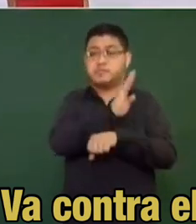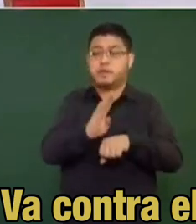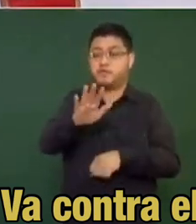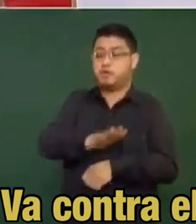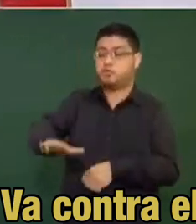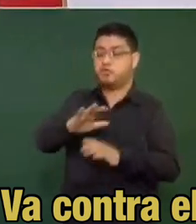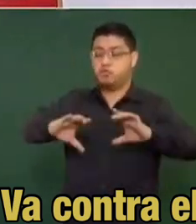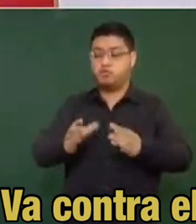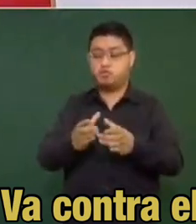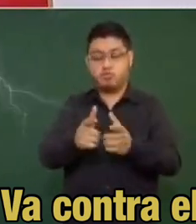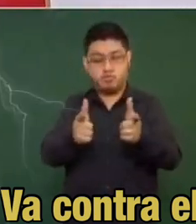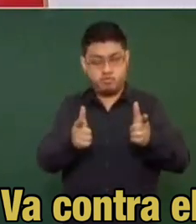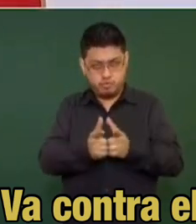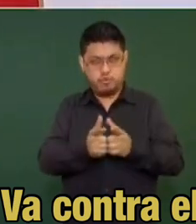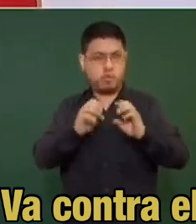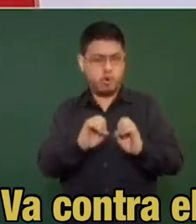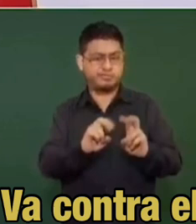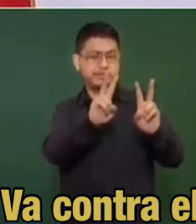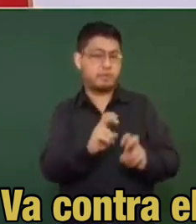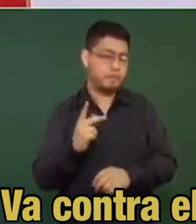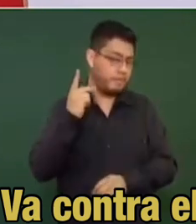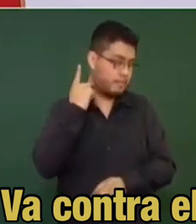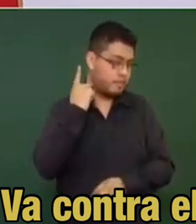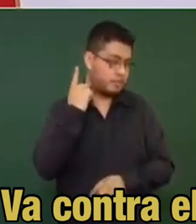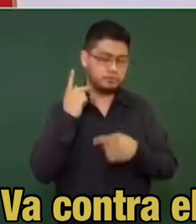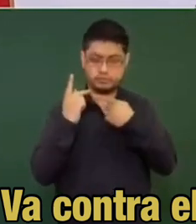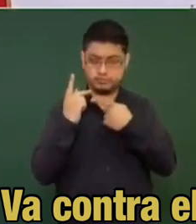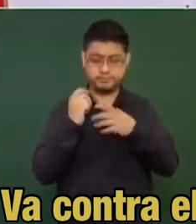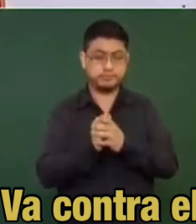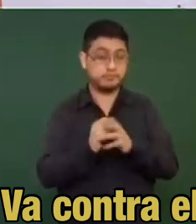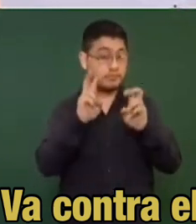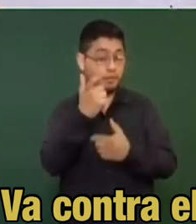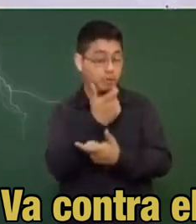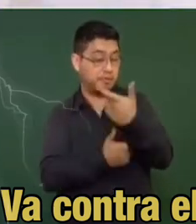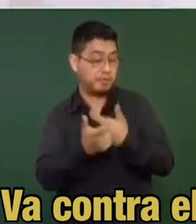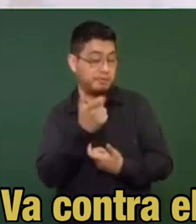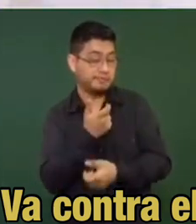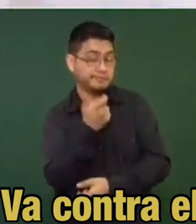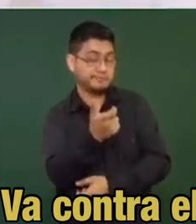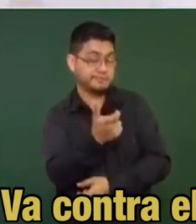grupos o de facciones políticas, económicas y hasta